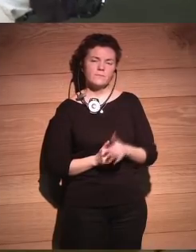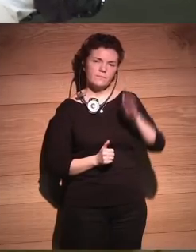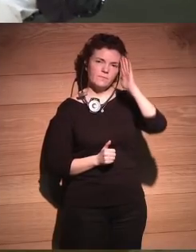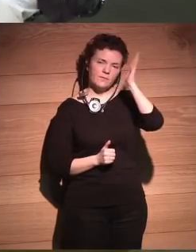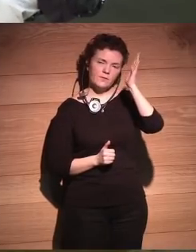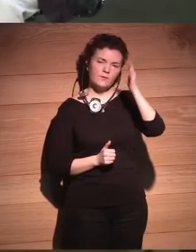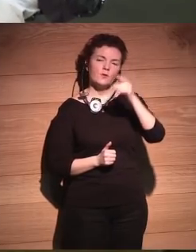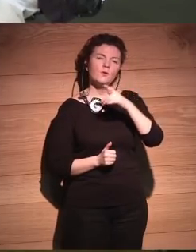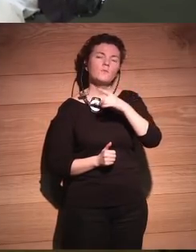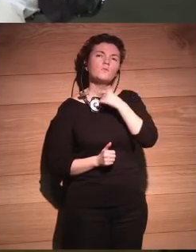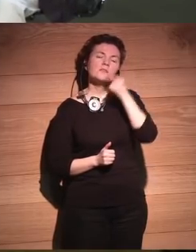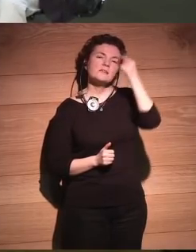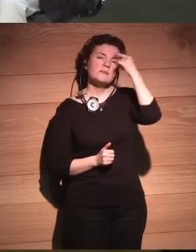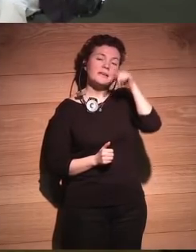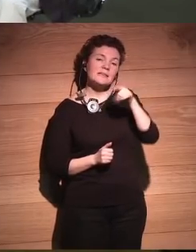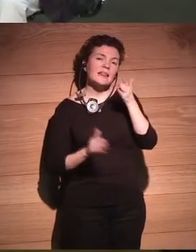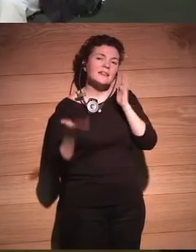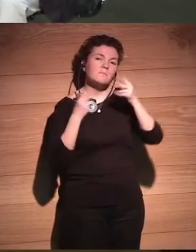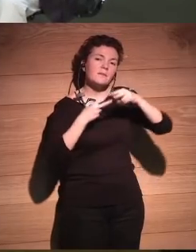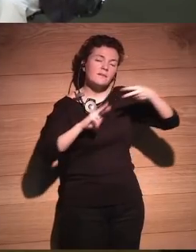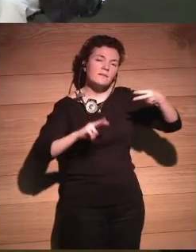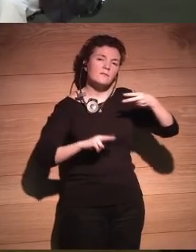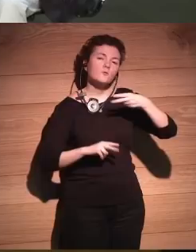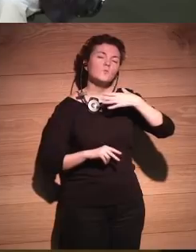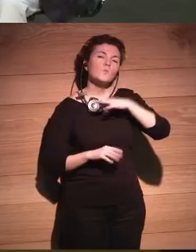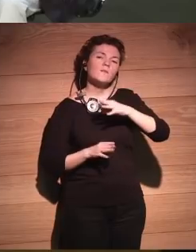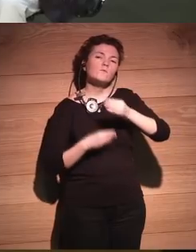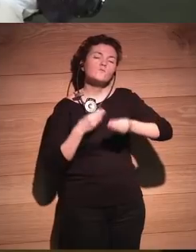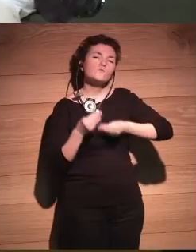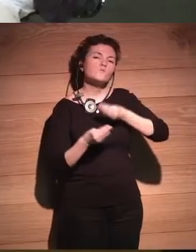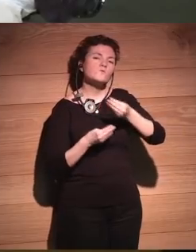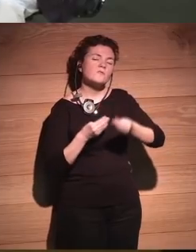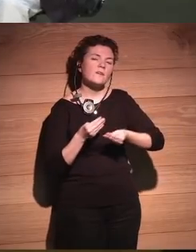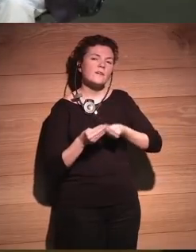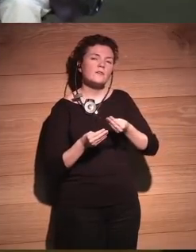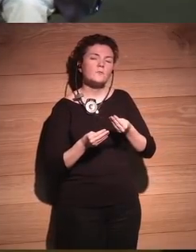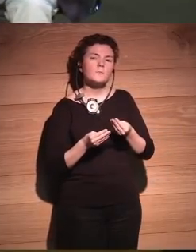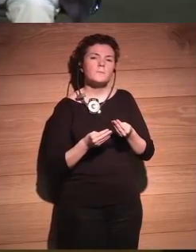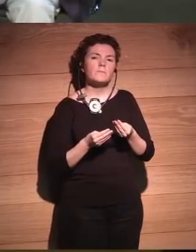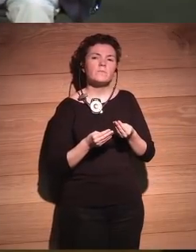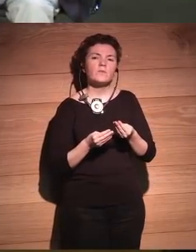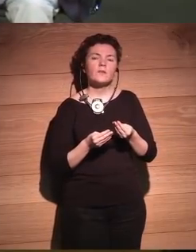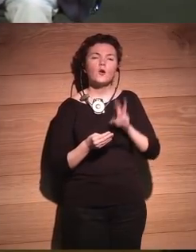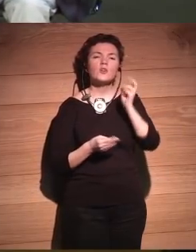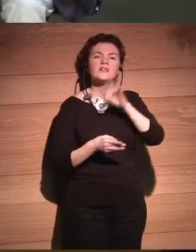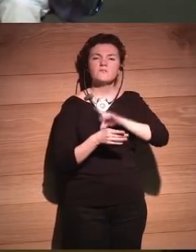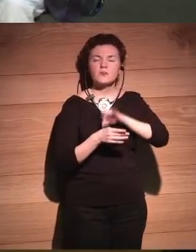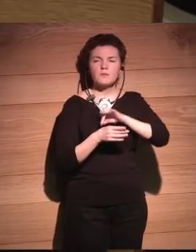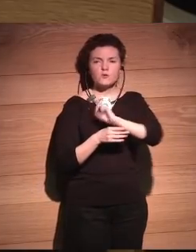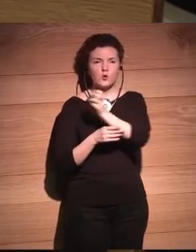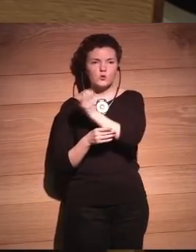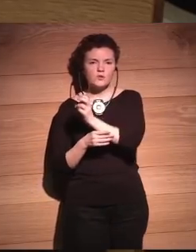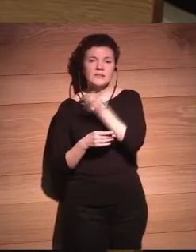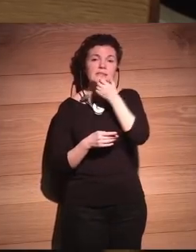Hola, me gustaría saber si esta terapia génica se puede utilizar en otras enfermedades y si tienen